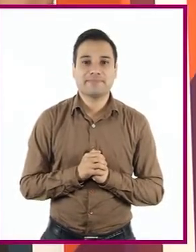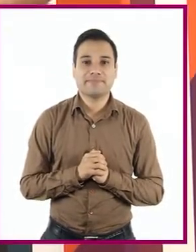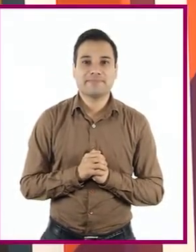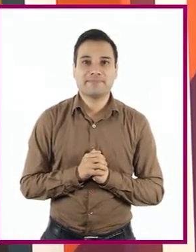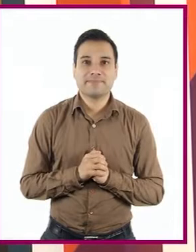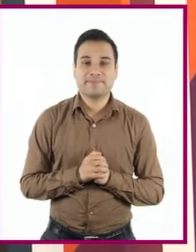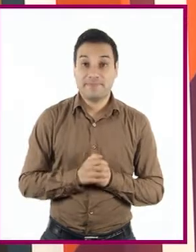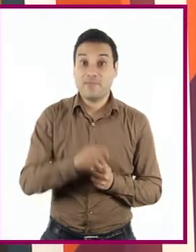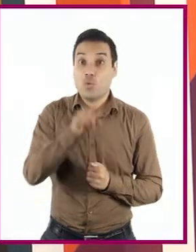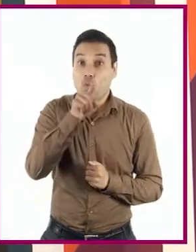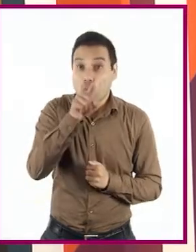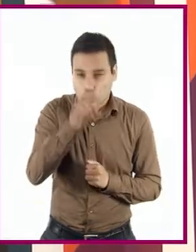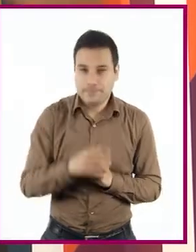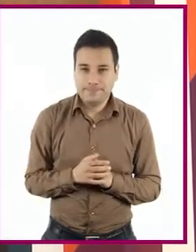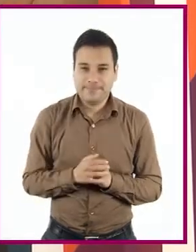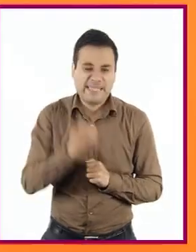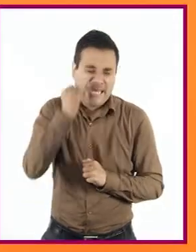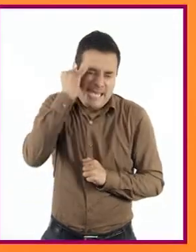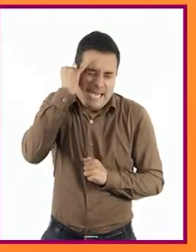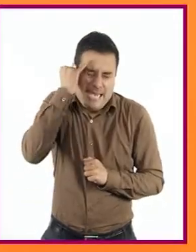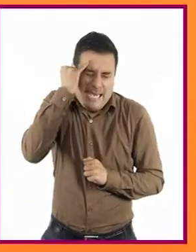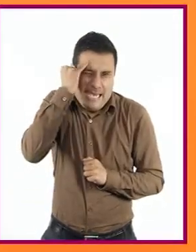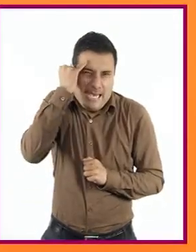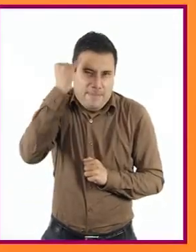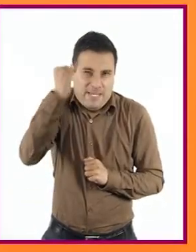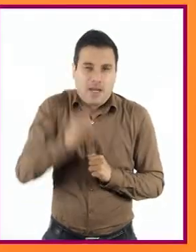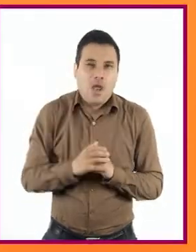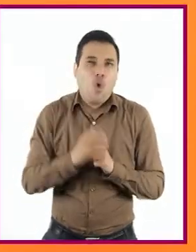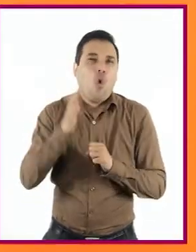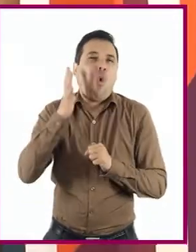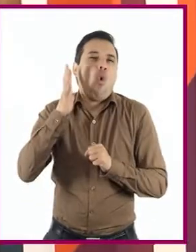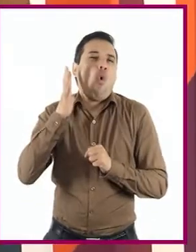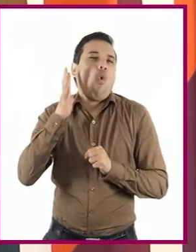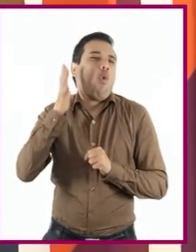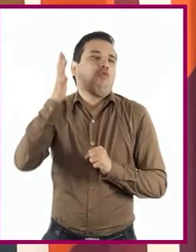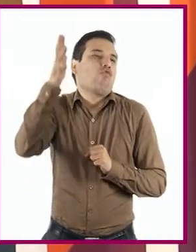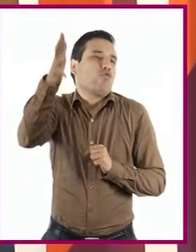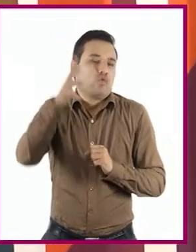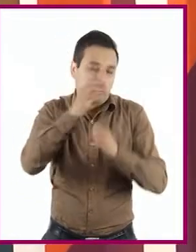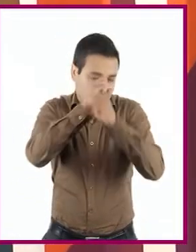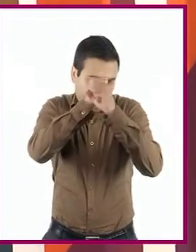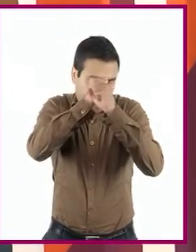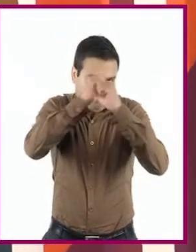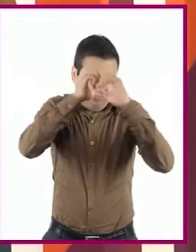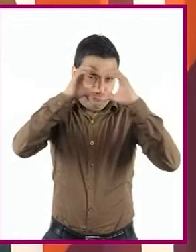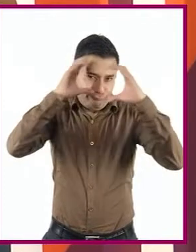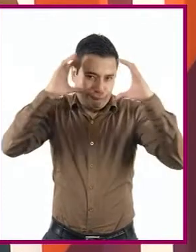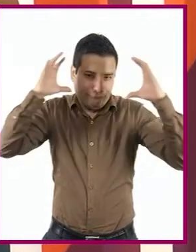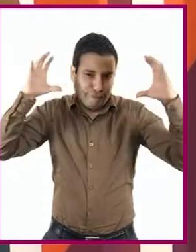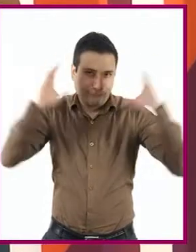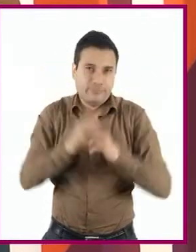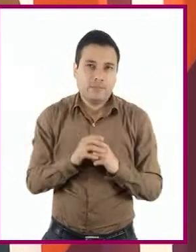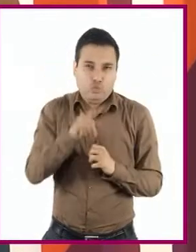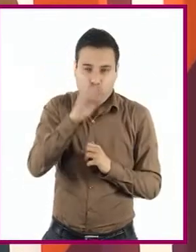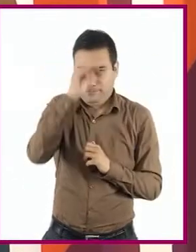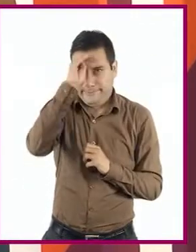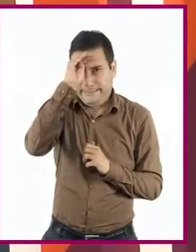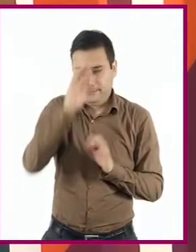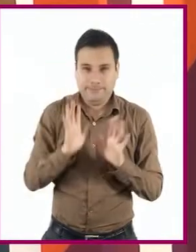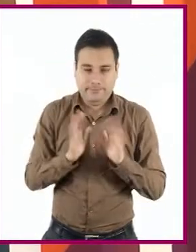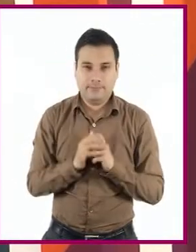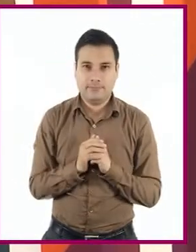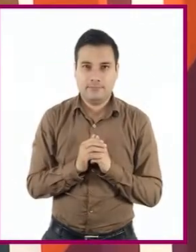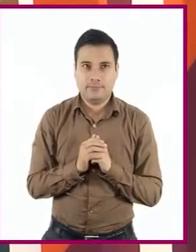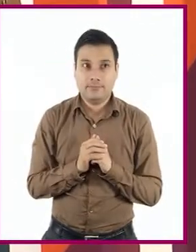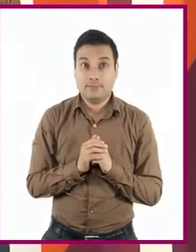es imaginar una situación, ya sea real como este acontecimiento, o imaginarte, no